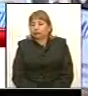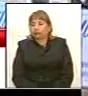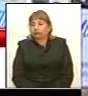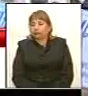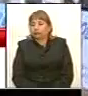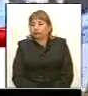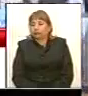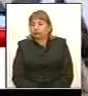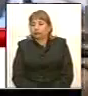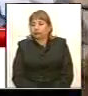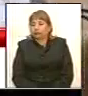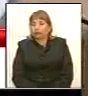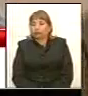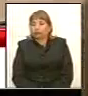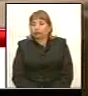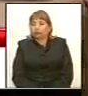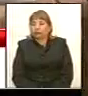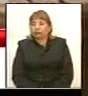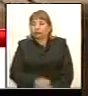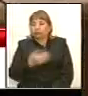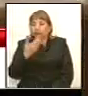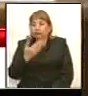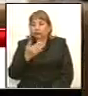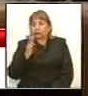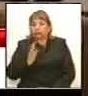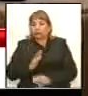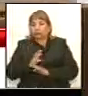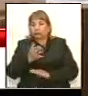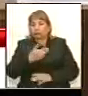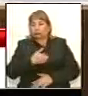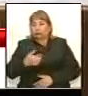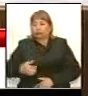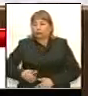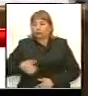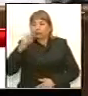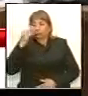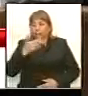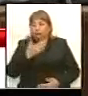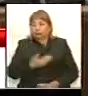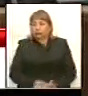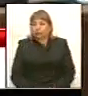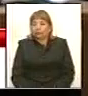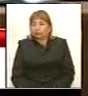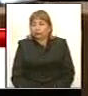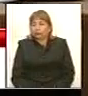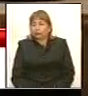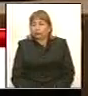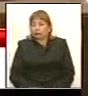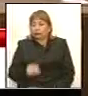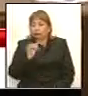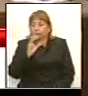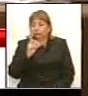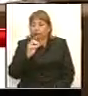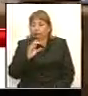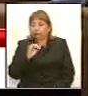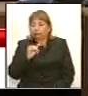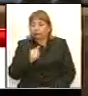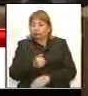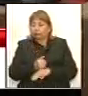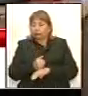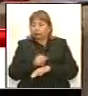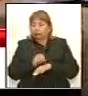Señora Salgado. Gracias, presidente. A través suyo, saludar al general Chávez, jefe de INDECI, y a los asesores que han